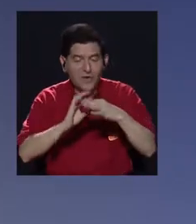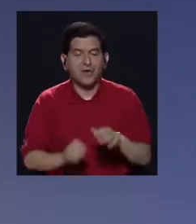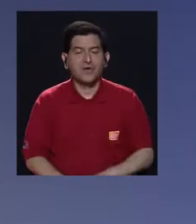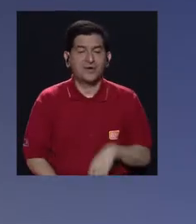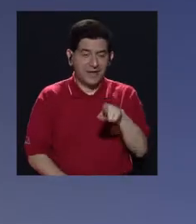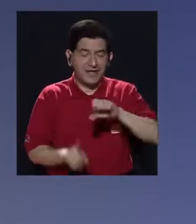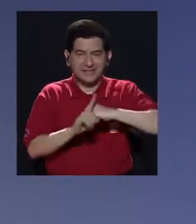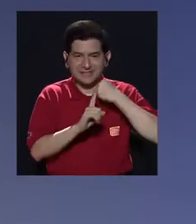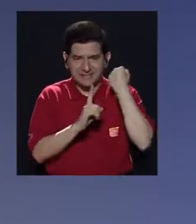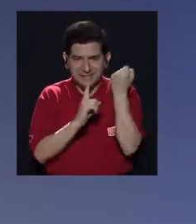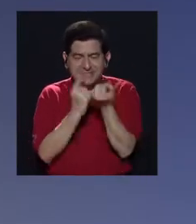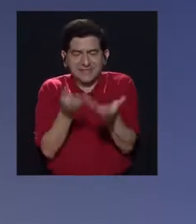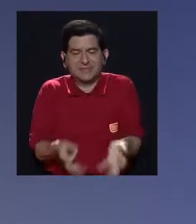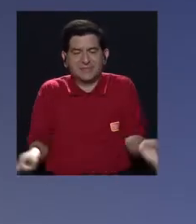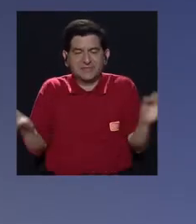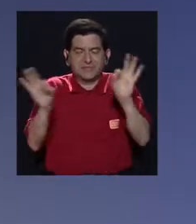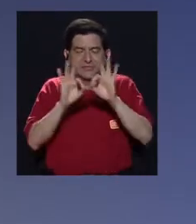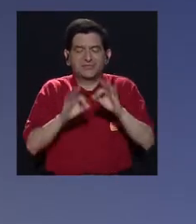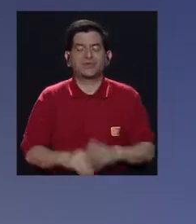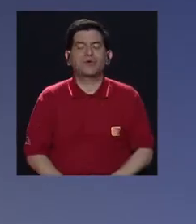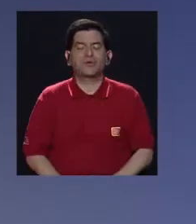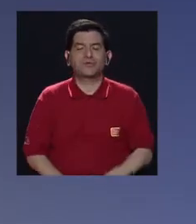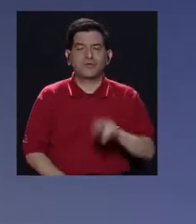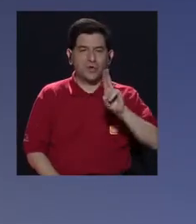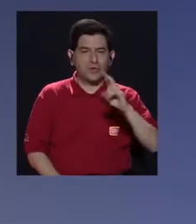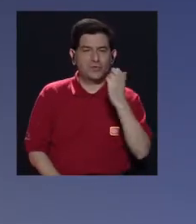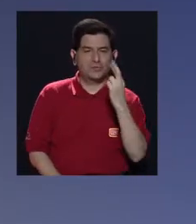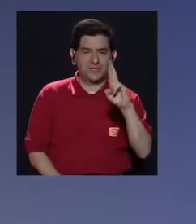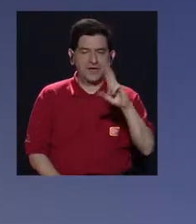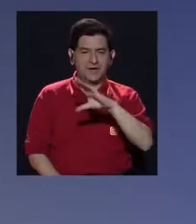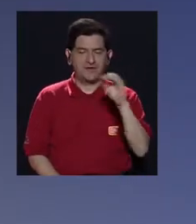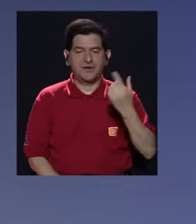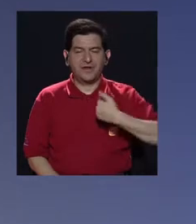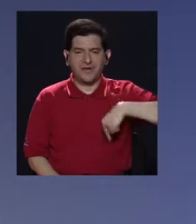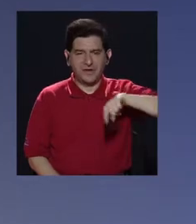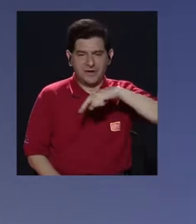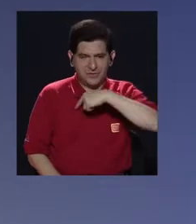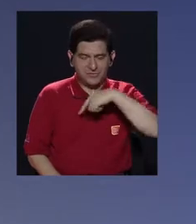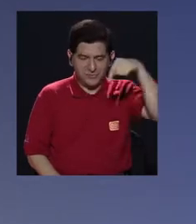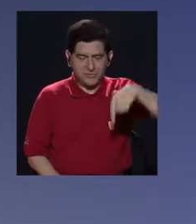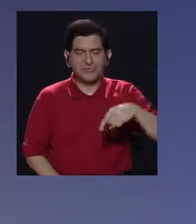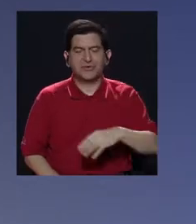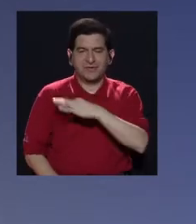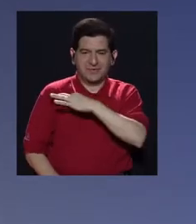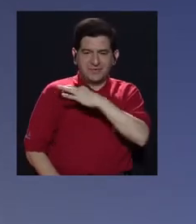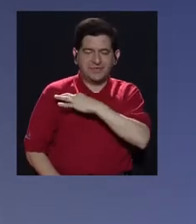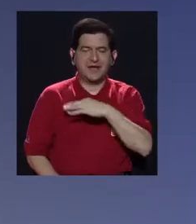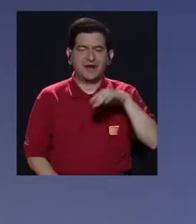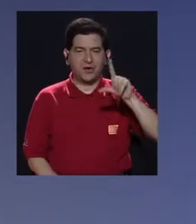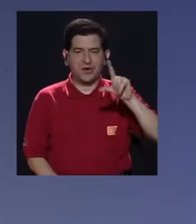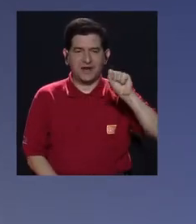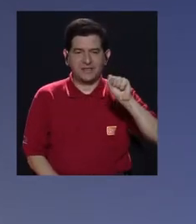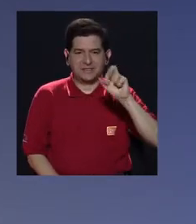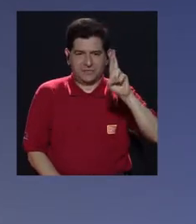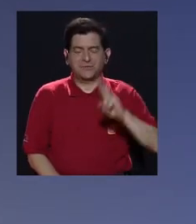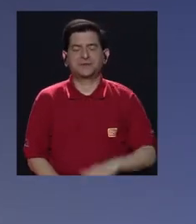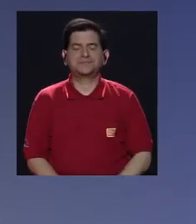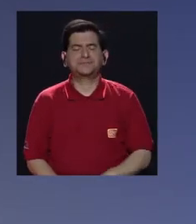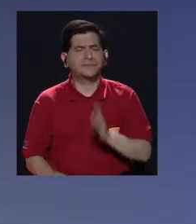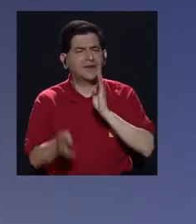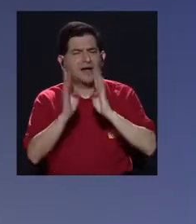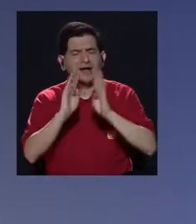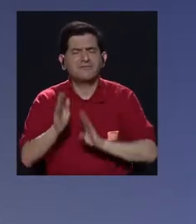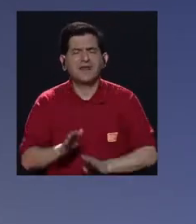este es esa importante alianza entre la universidad de costa rica y nuestra invitada sanromán veníamos hablando